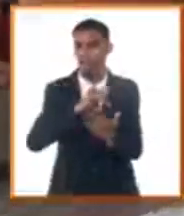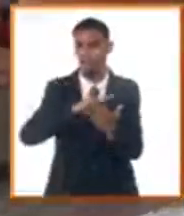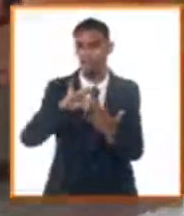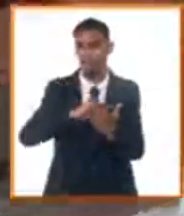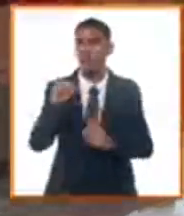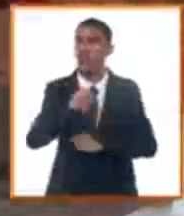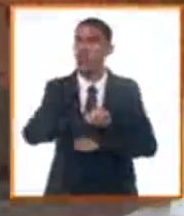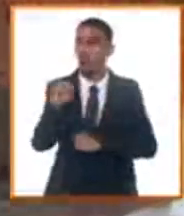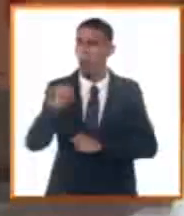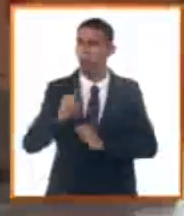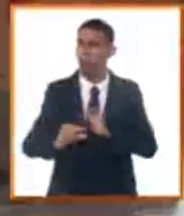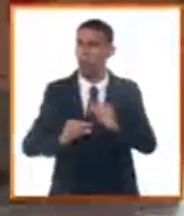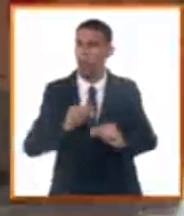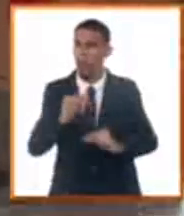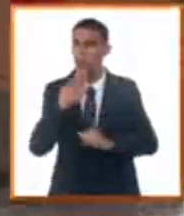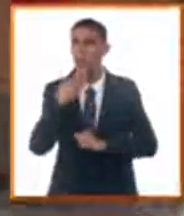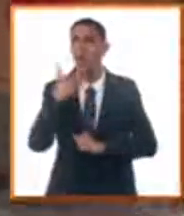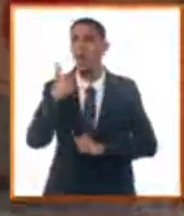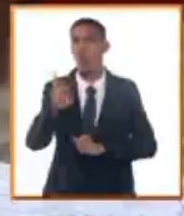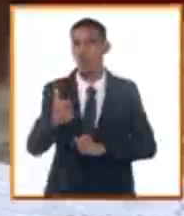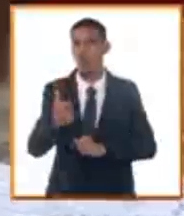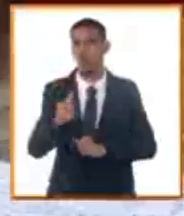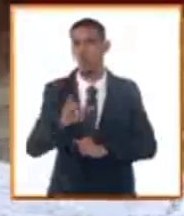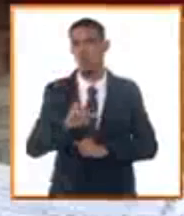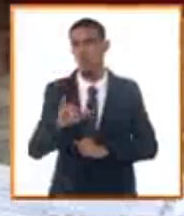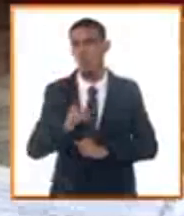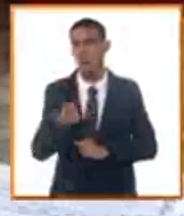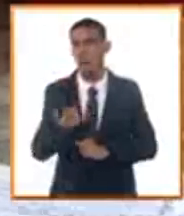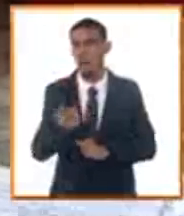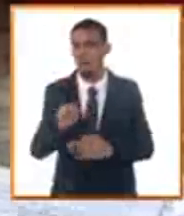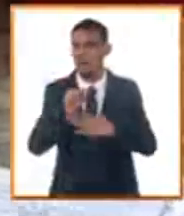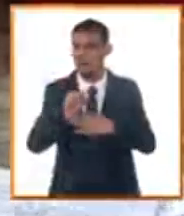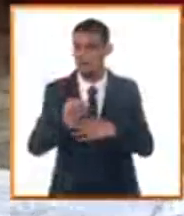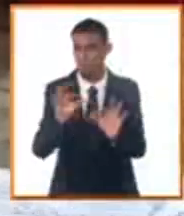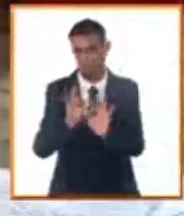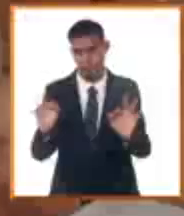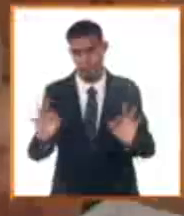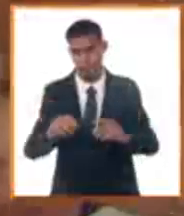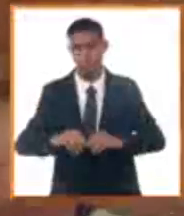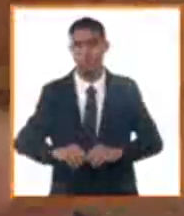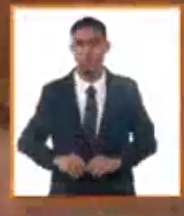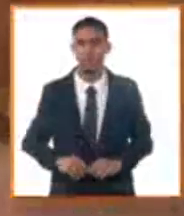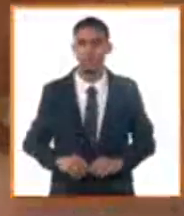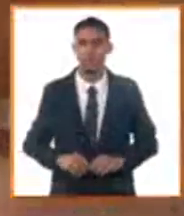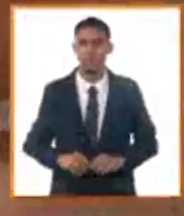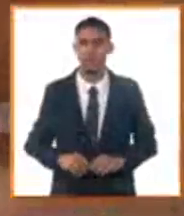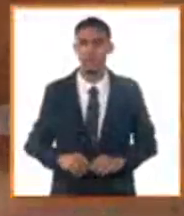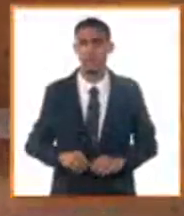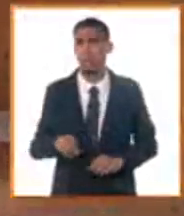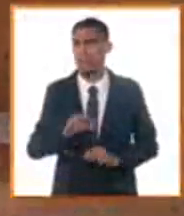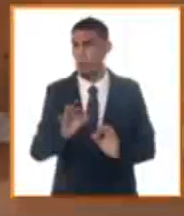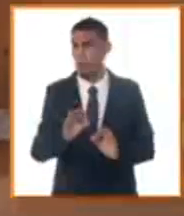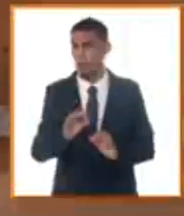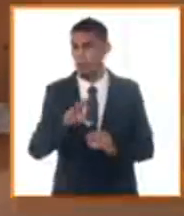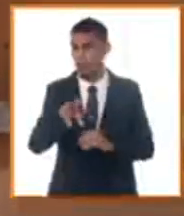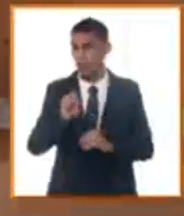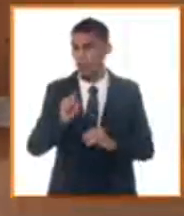cada operación suman a la calidad de sus servicios y la satisfacción de los consumidores. Eso me parece